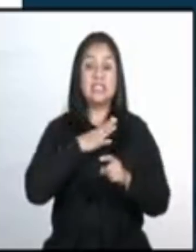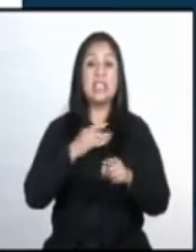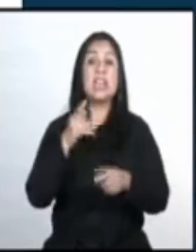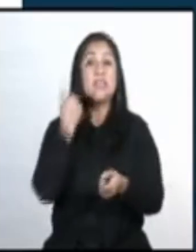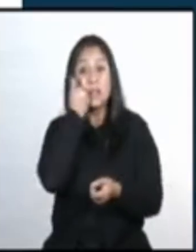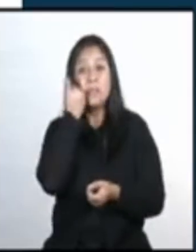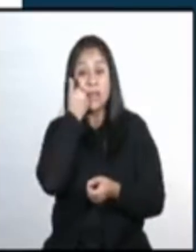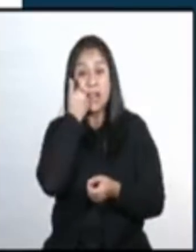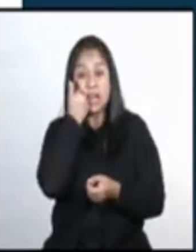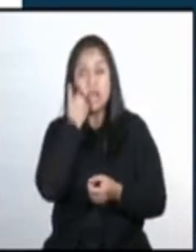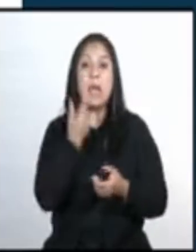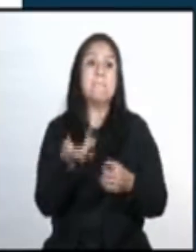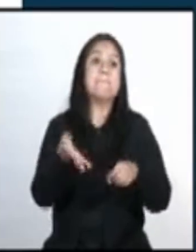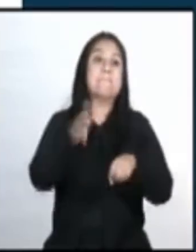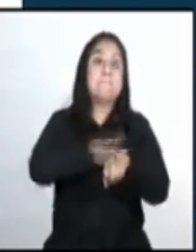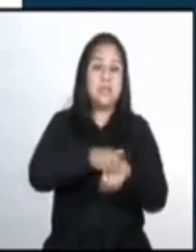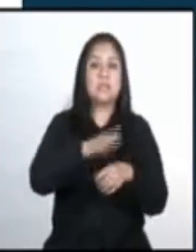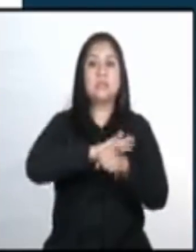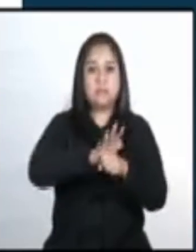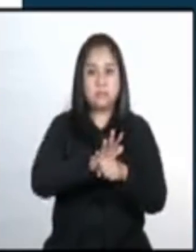se tiene.